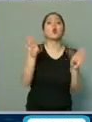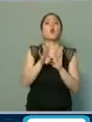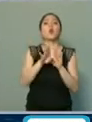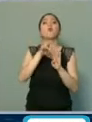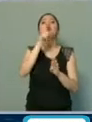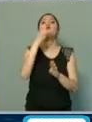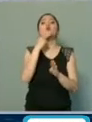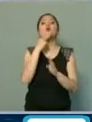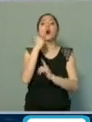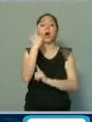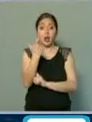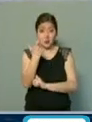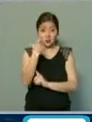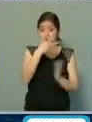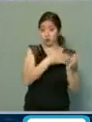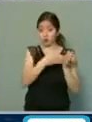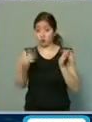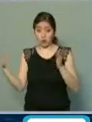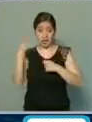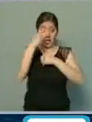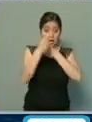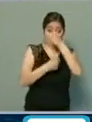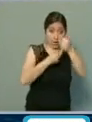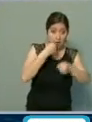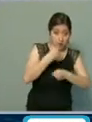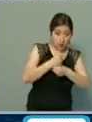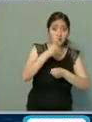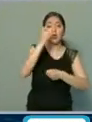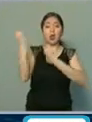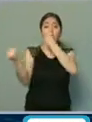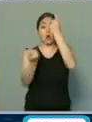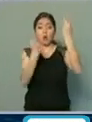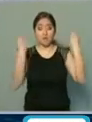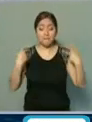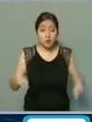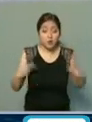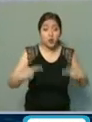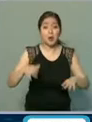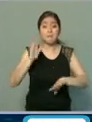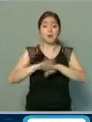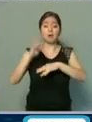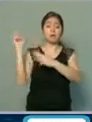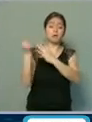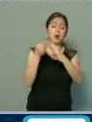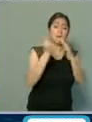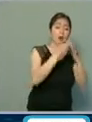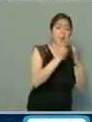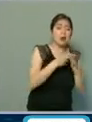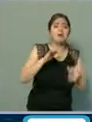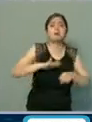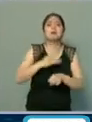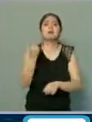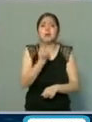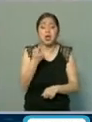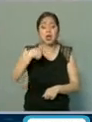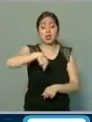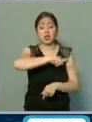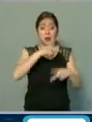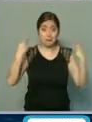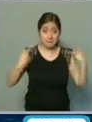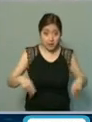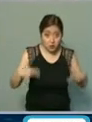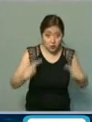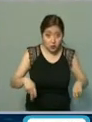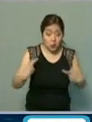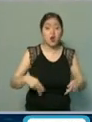armas. Hemos visto que durante los últimos años la mayoría de todas estas grandes masacres y demás son por personas que